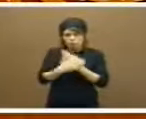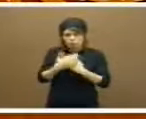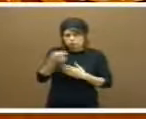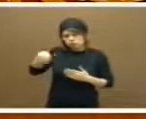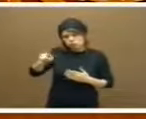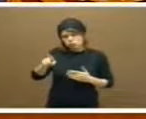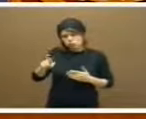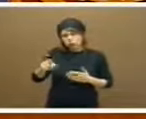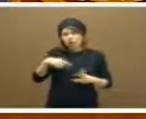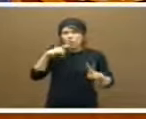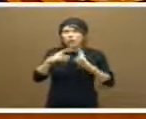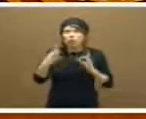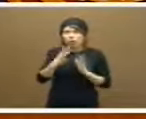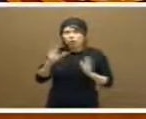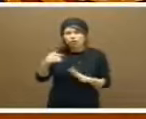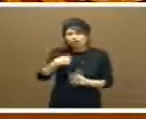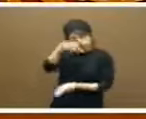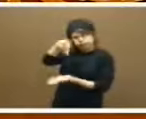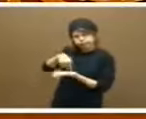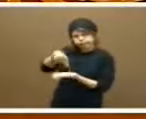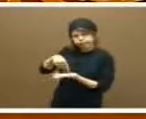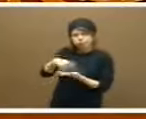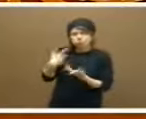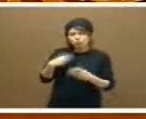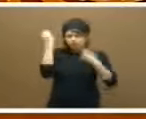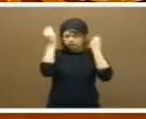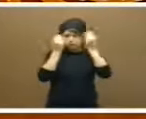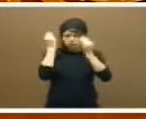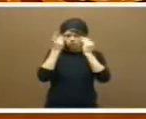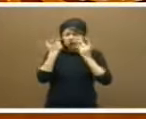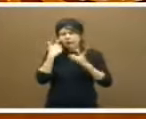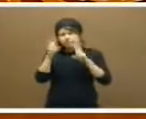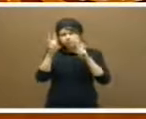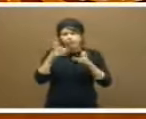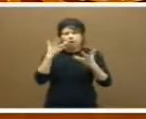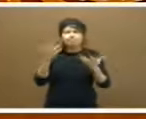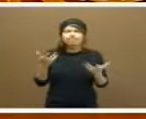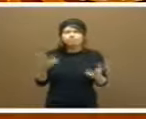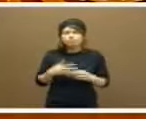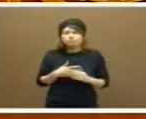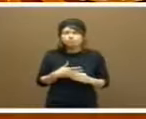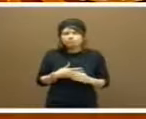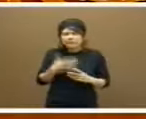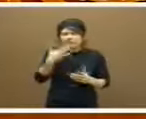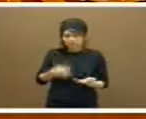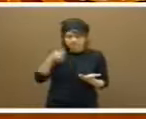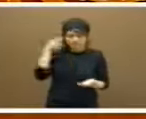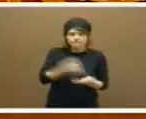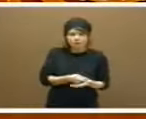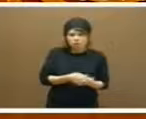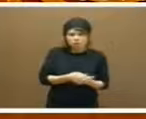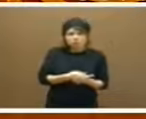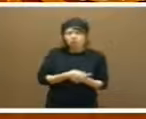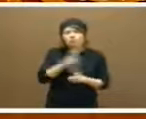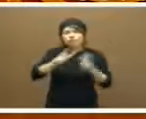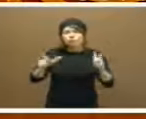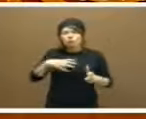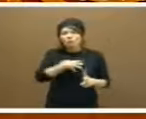tienen que salir por algún sitio, pero yo les insto a que reflexionen sobre lo que supone abonar la paga extraordinaria a los empleados